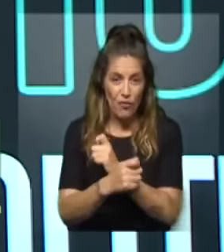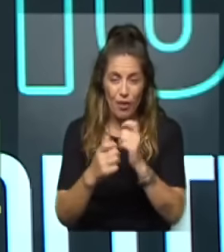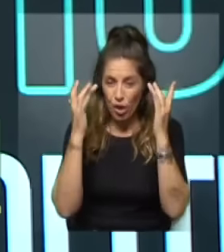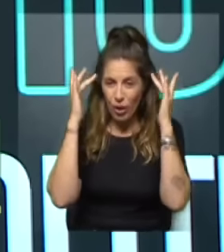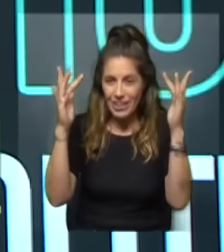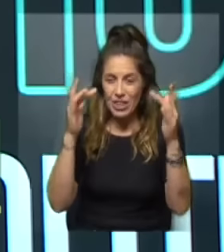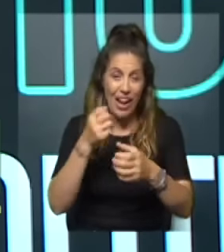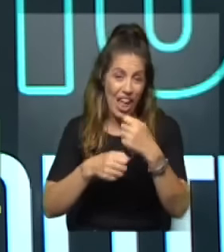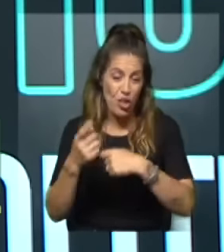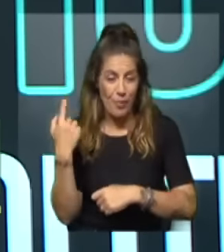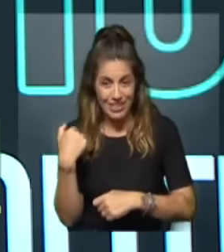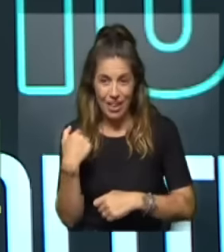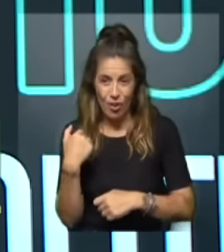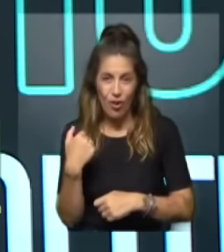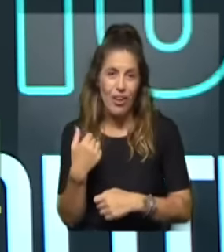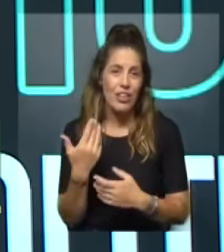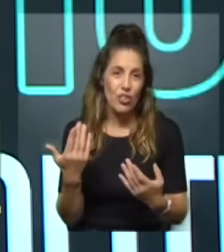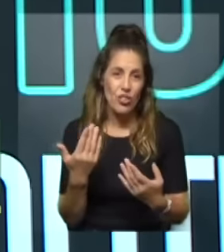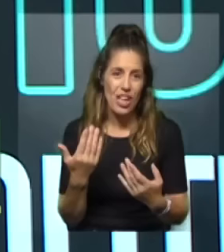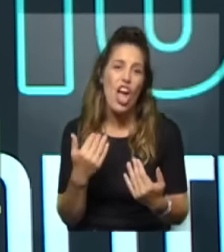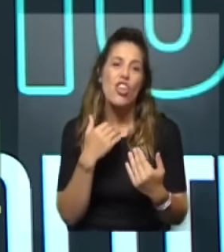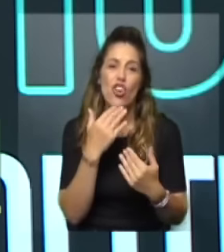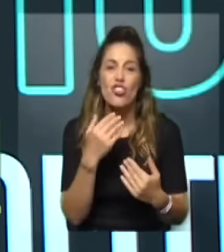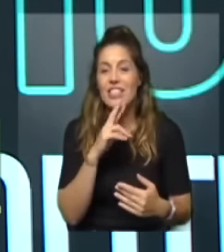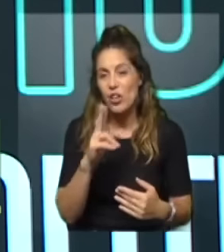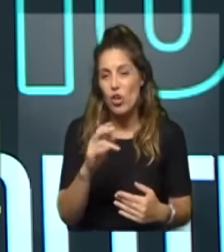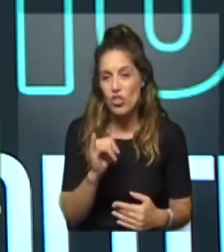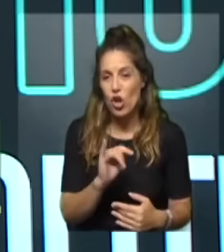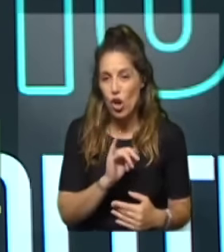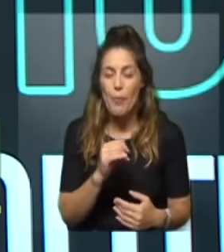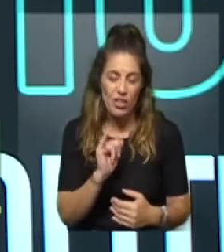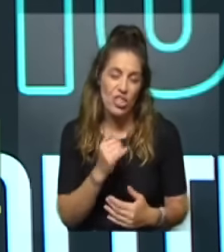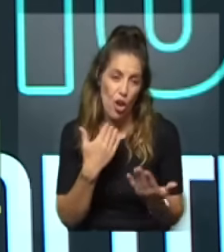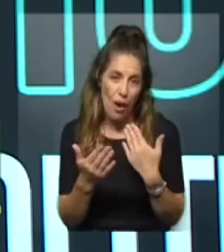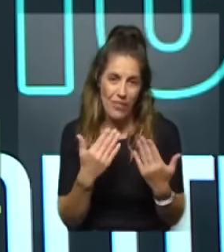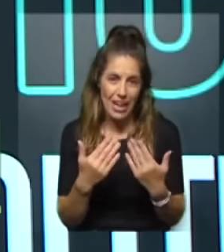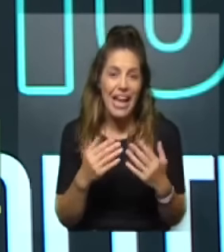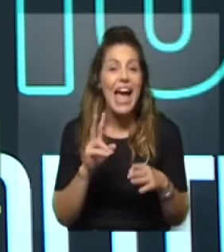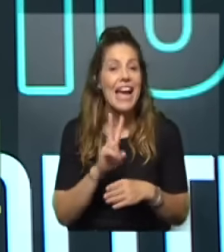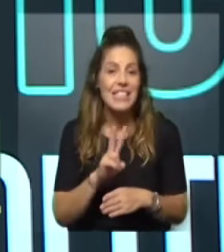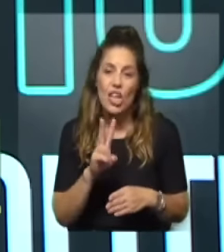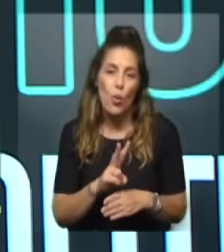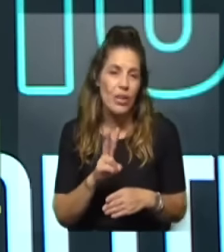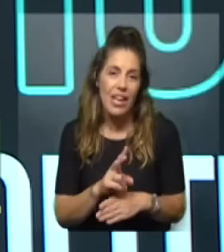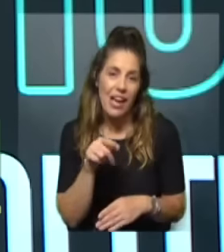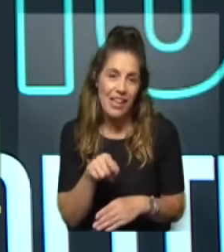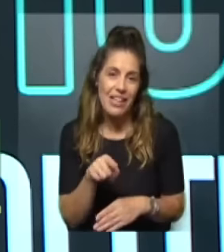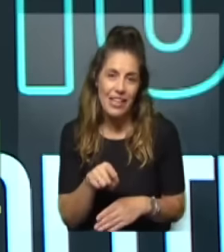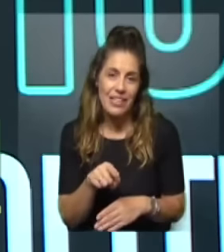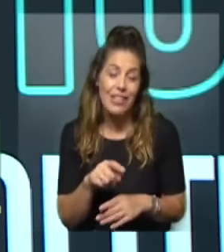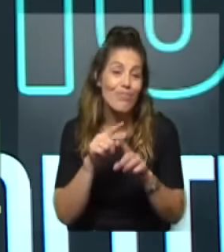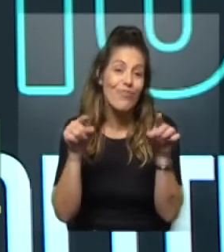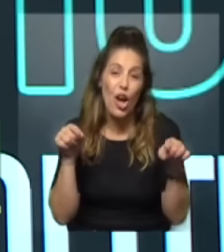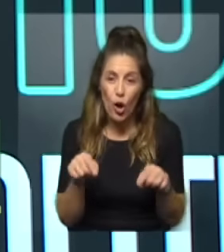educativa el año pasado por lo tanto no sé si habrá resultados o no pero va a estar arriba de la mesa en seguridad es sin dudas eh la gran